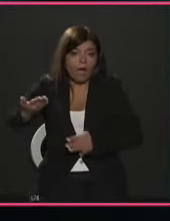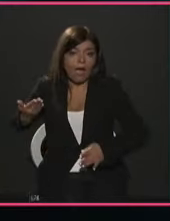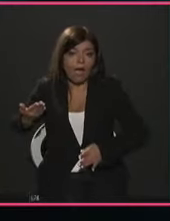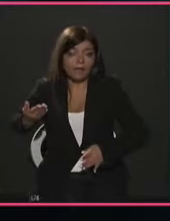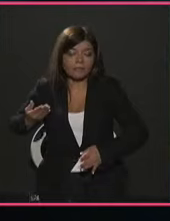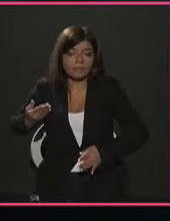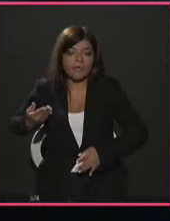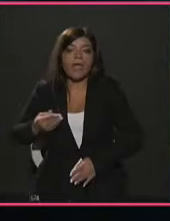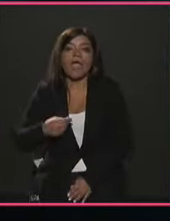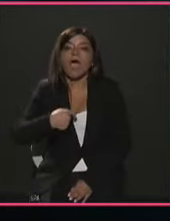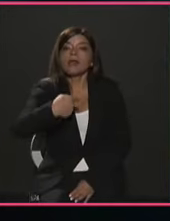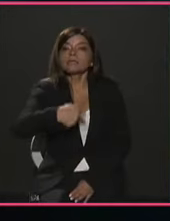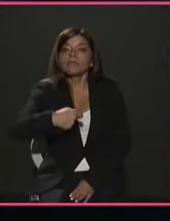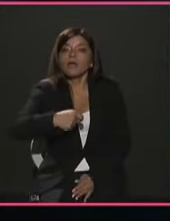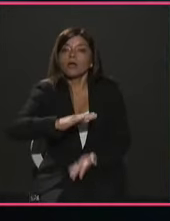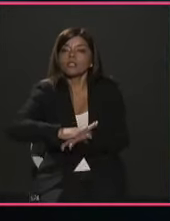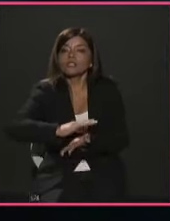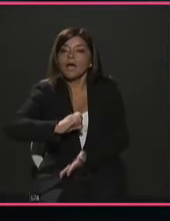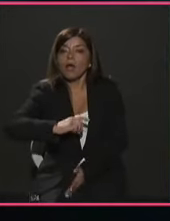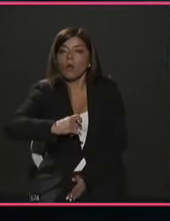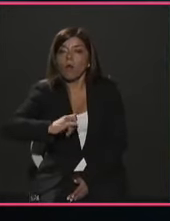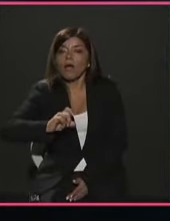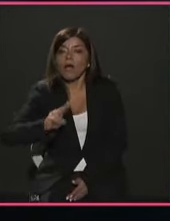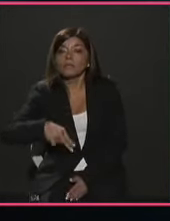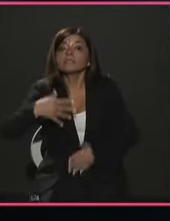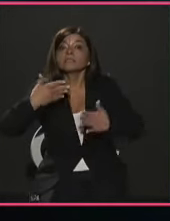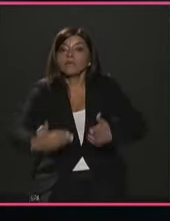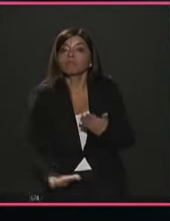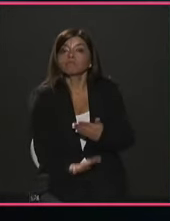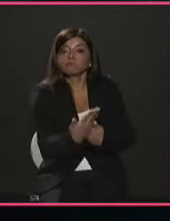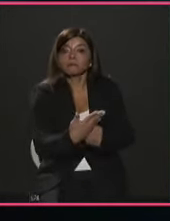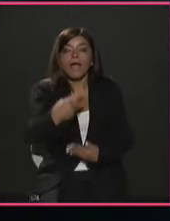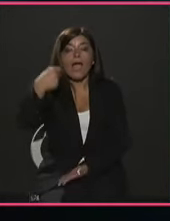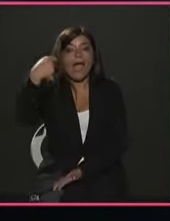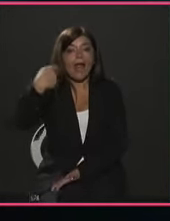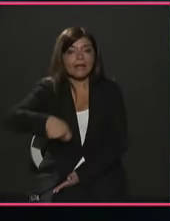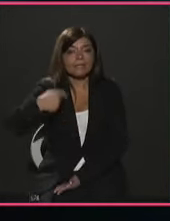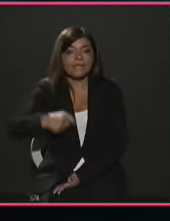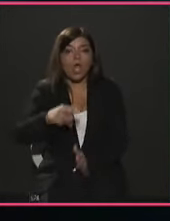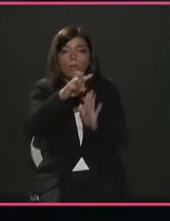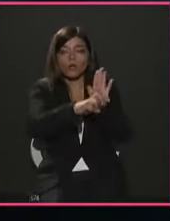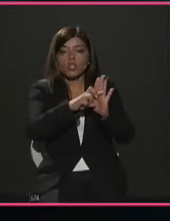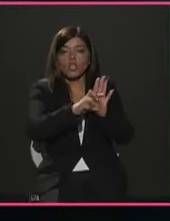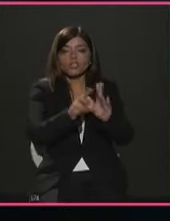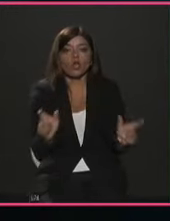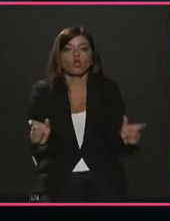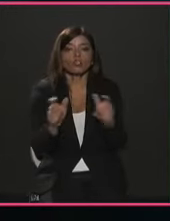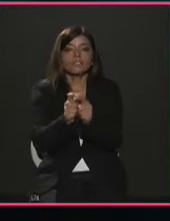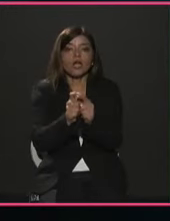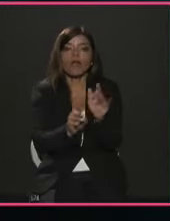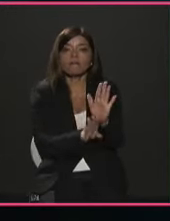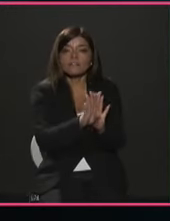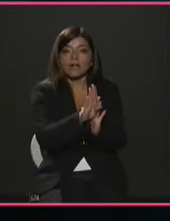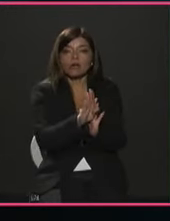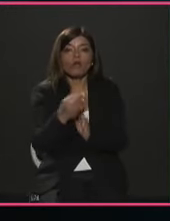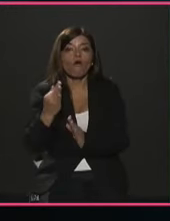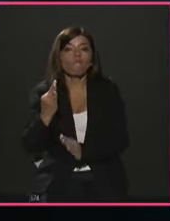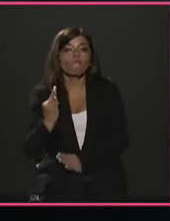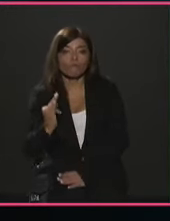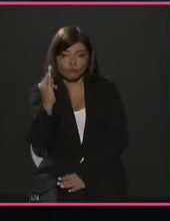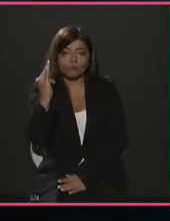senador Francisco chahuán ya presentamos y está en el senado el proyecto que crea el consejo de desarrollo futuro